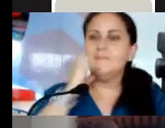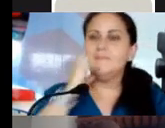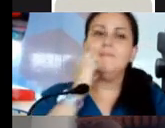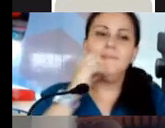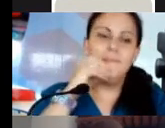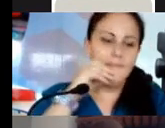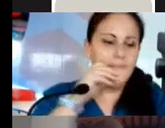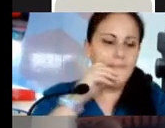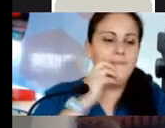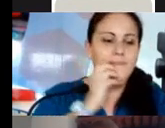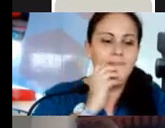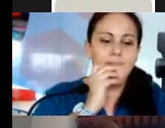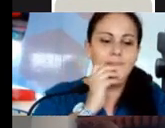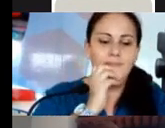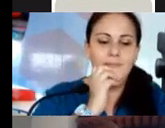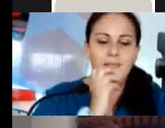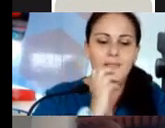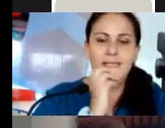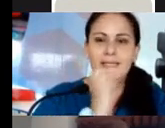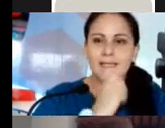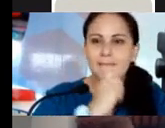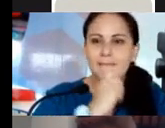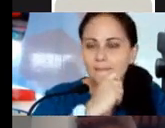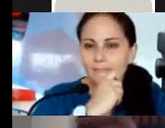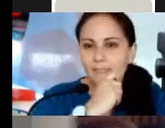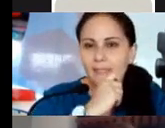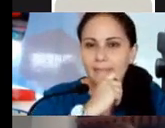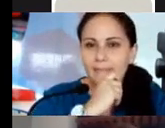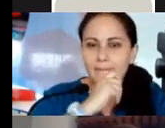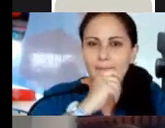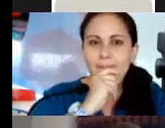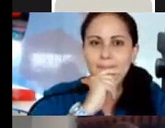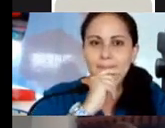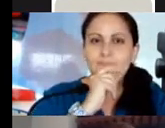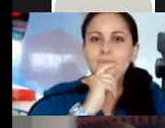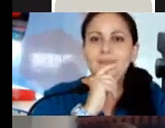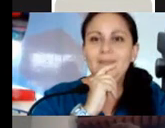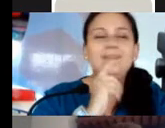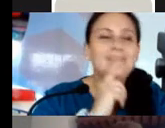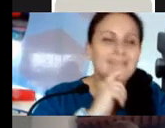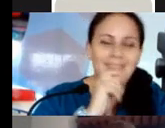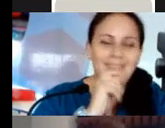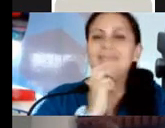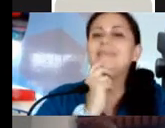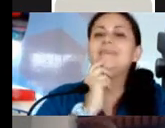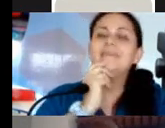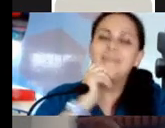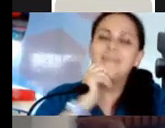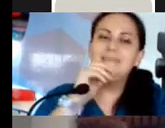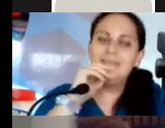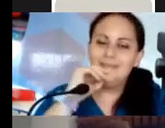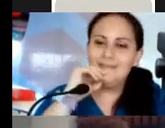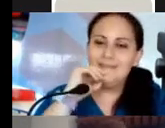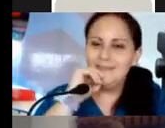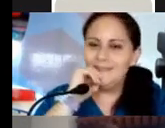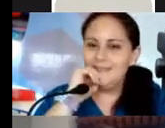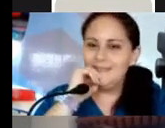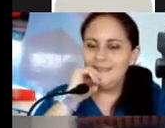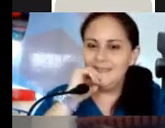a desarmarlo, después no saben volver a armarlo, lo arman al revés las fundas